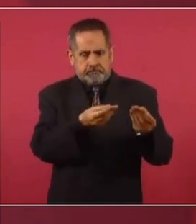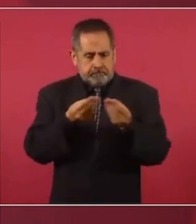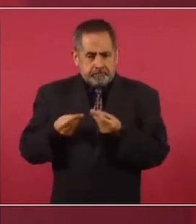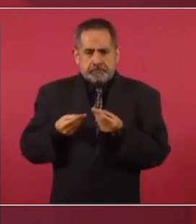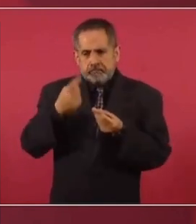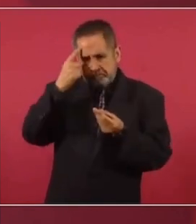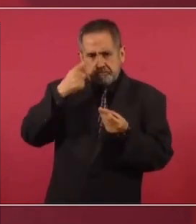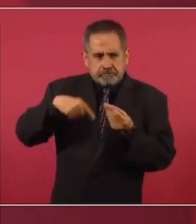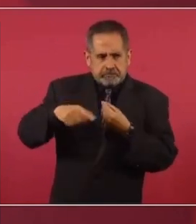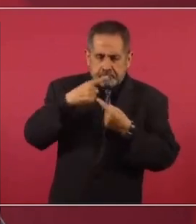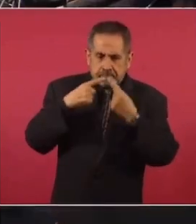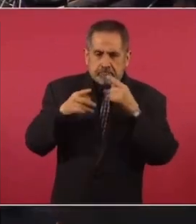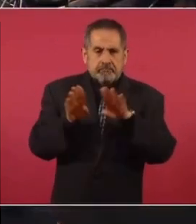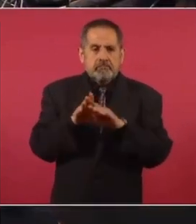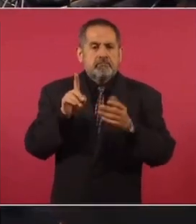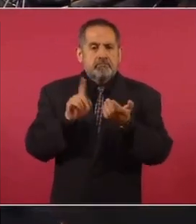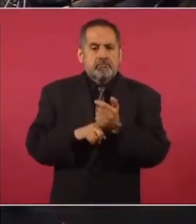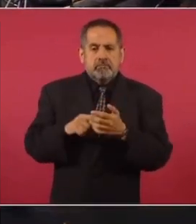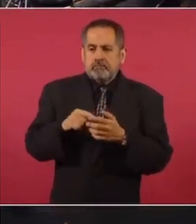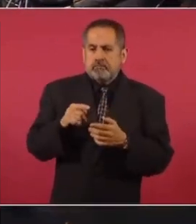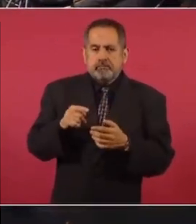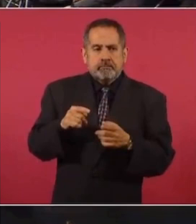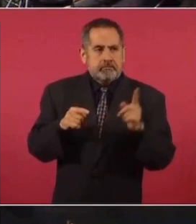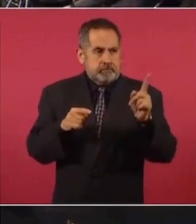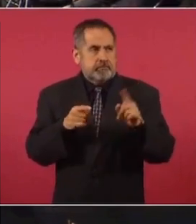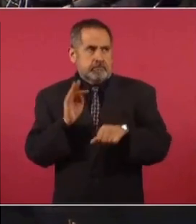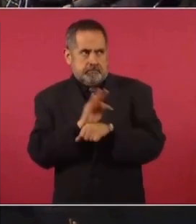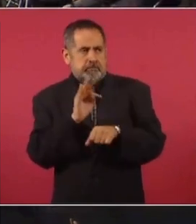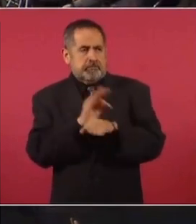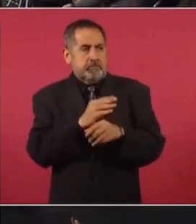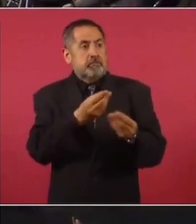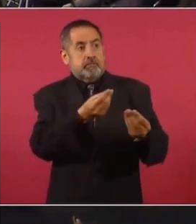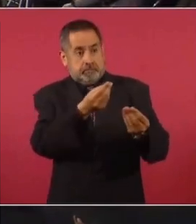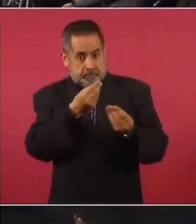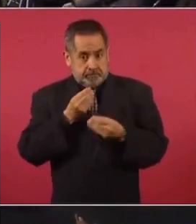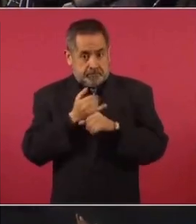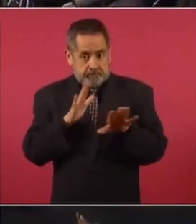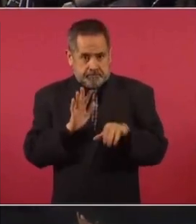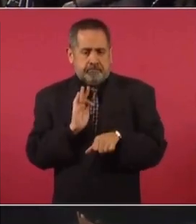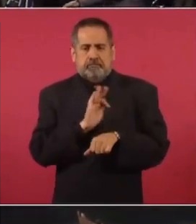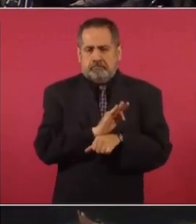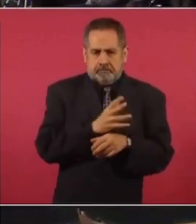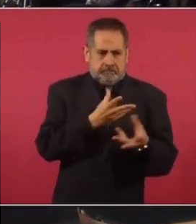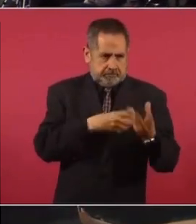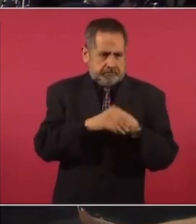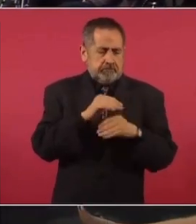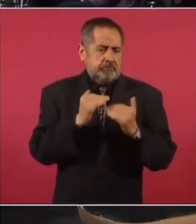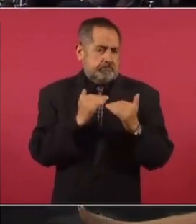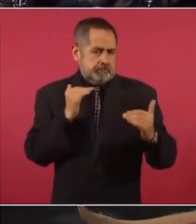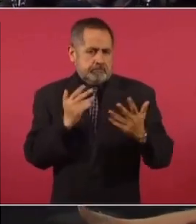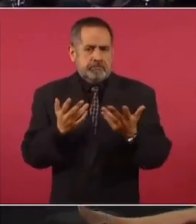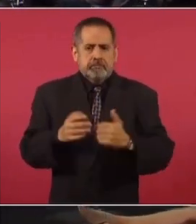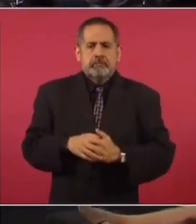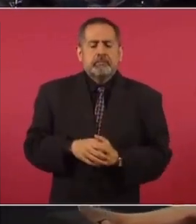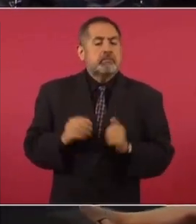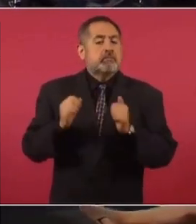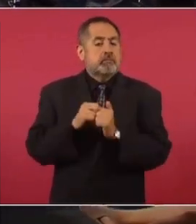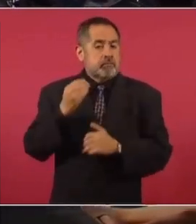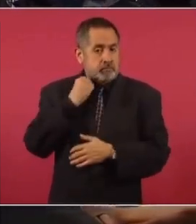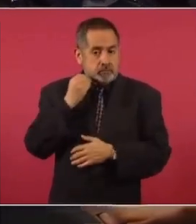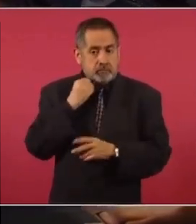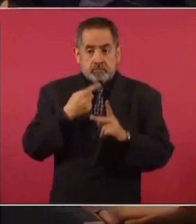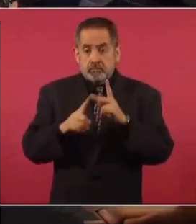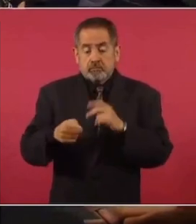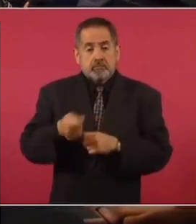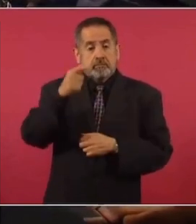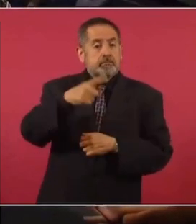para poder acceder al criterio de oportunidad. Sí, se realizó el contacto a través de abogados, incluso fue